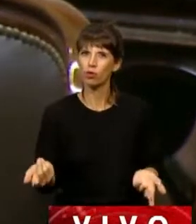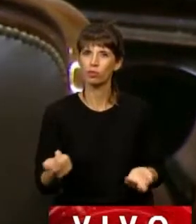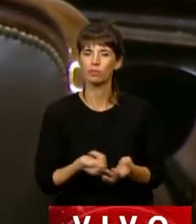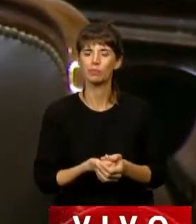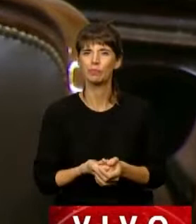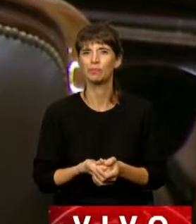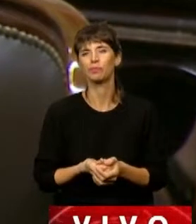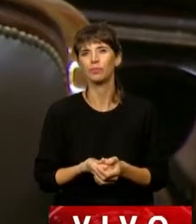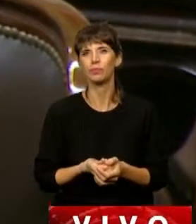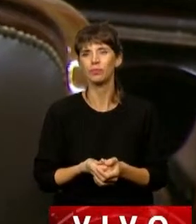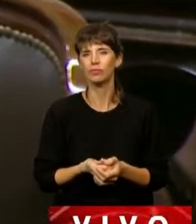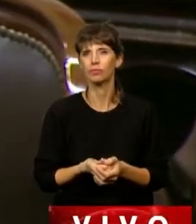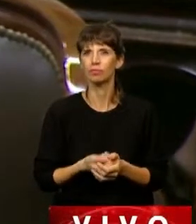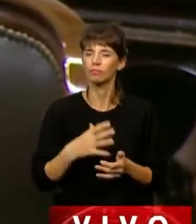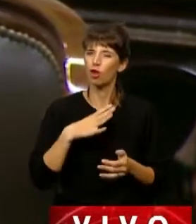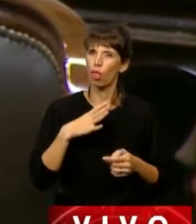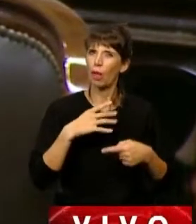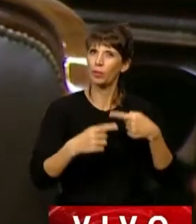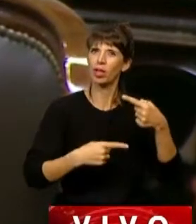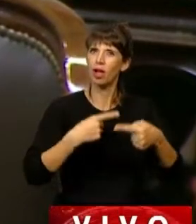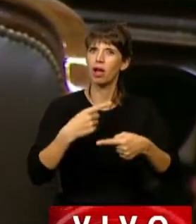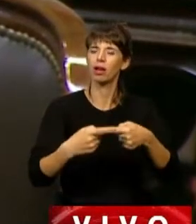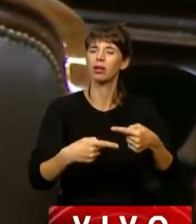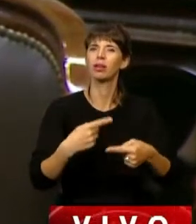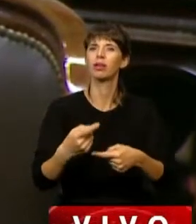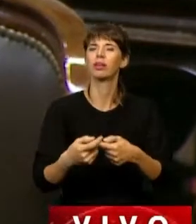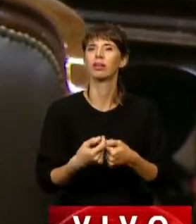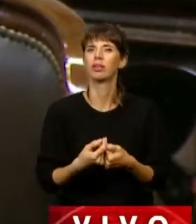sucediendo que ponemos en acción